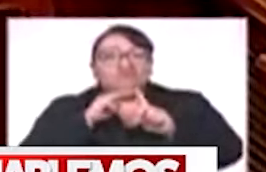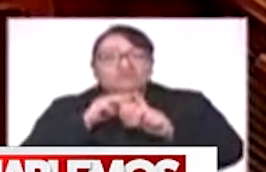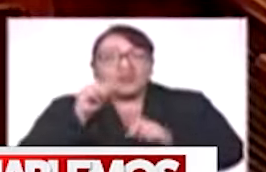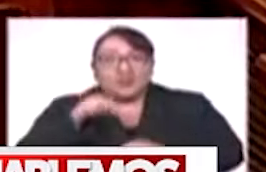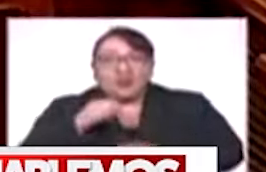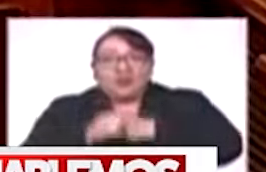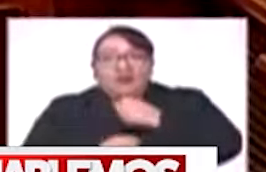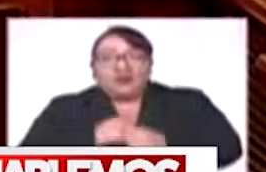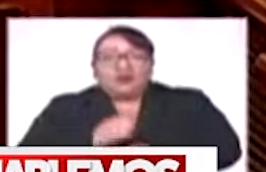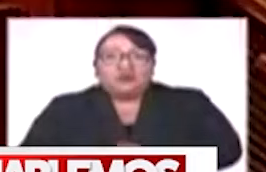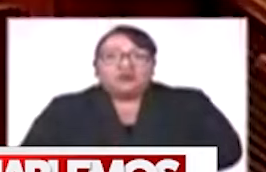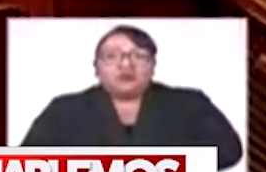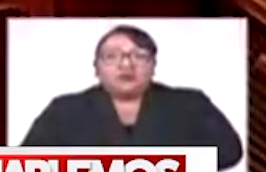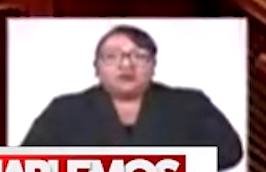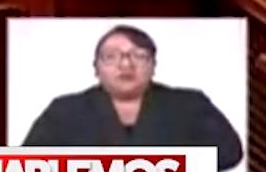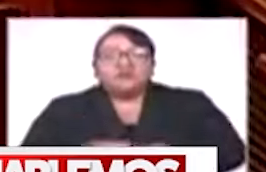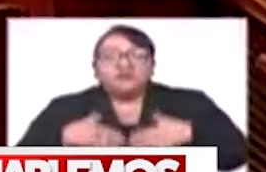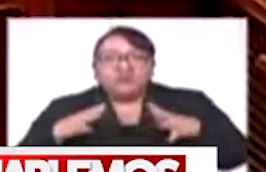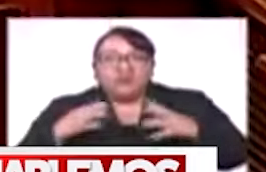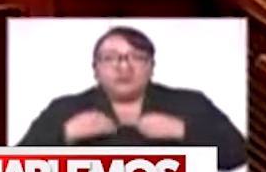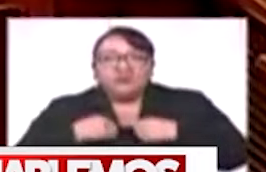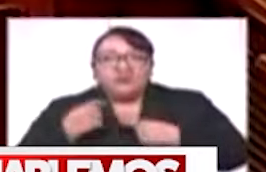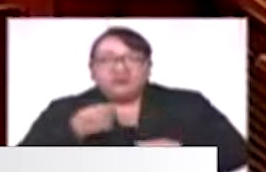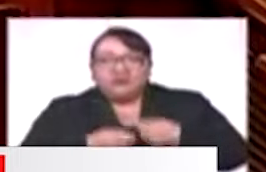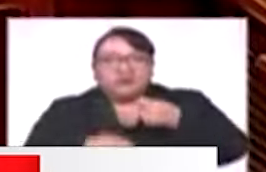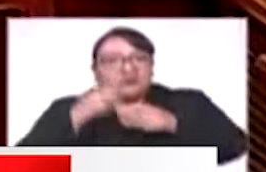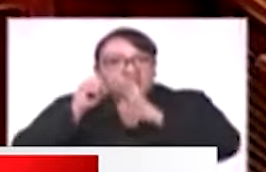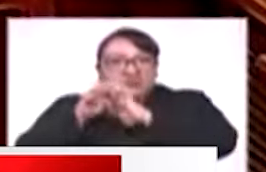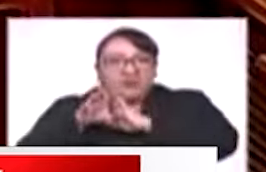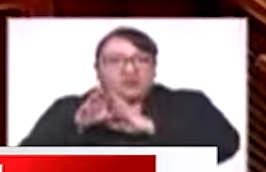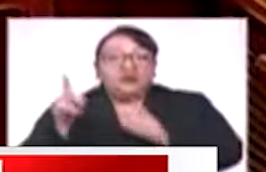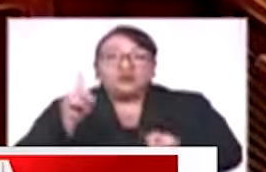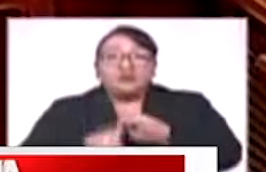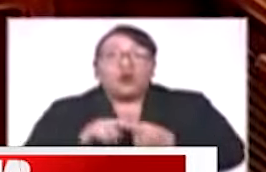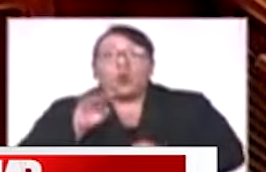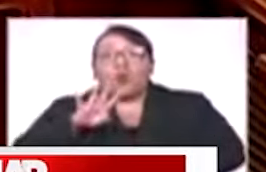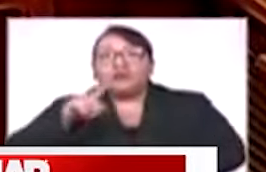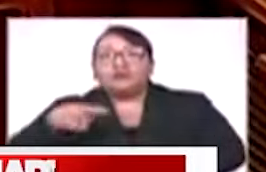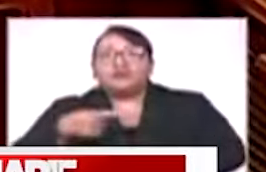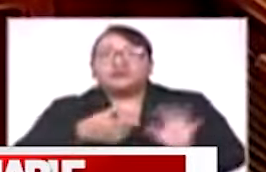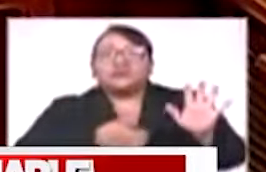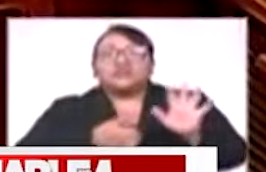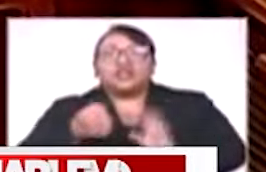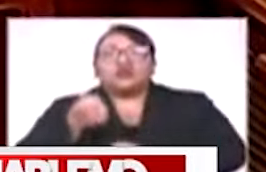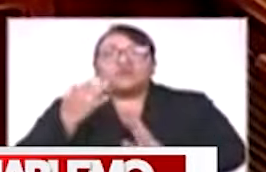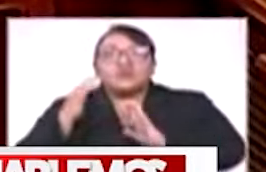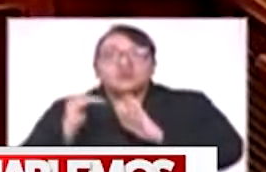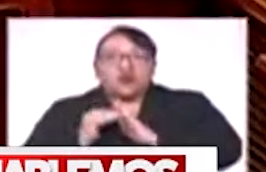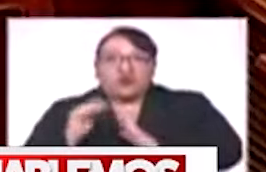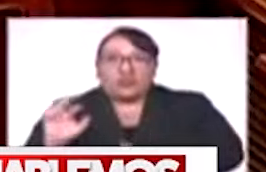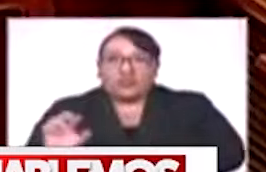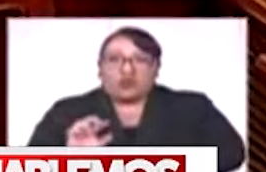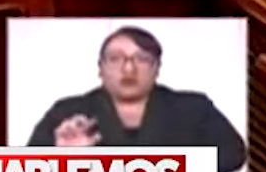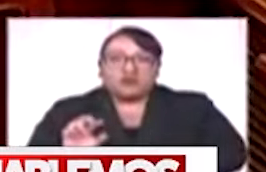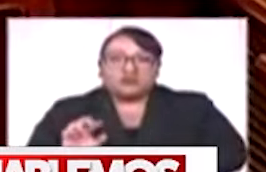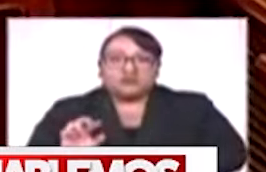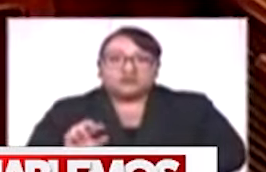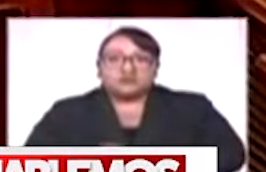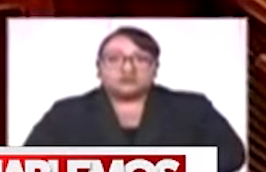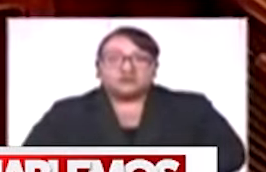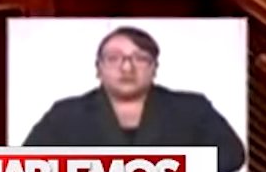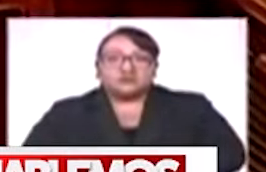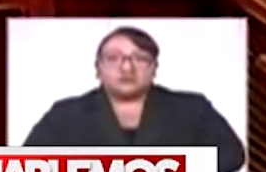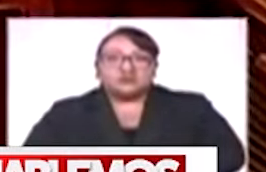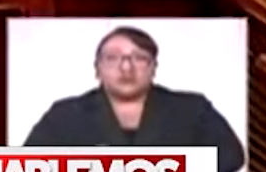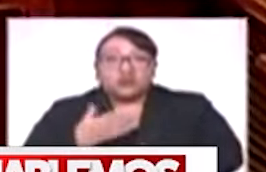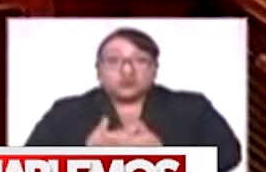este año es viabilizar una inversión minera de hasta 4.600 millones de dólares,